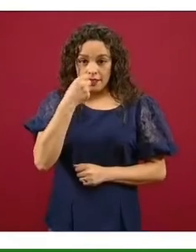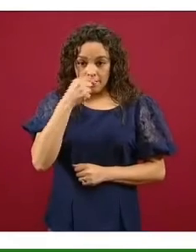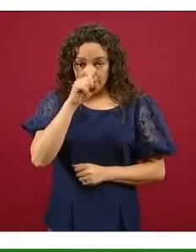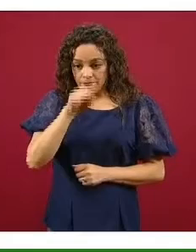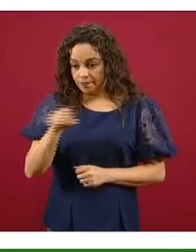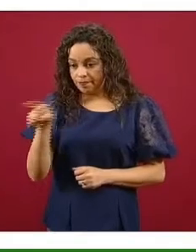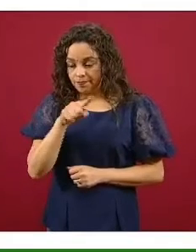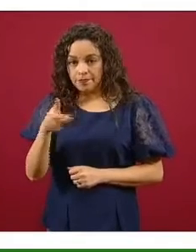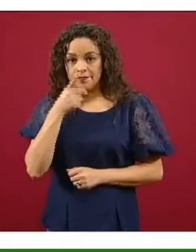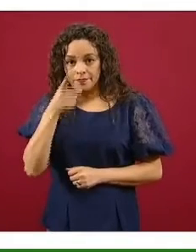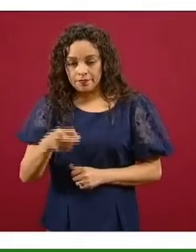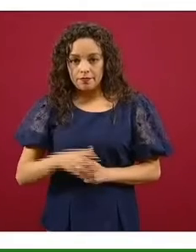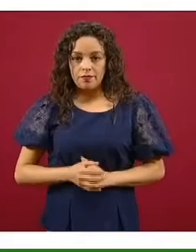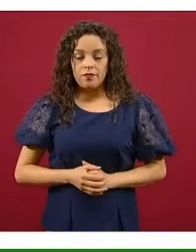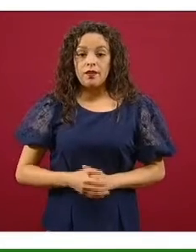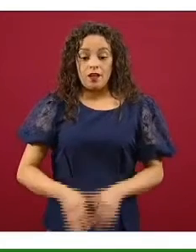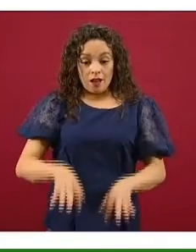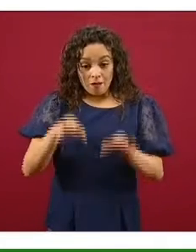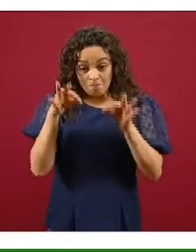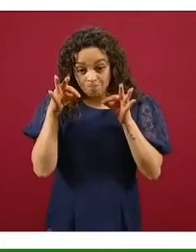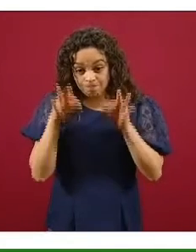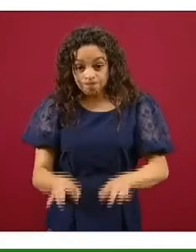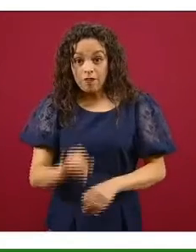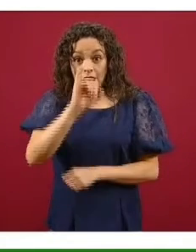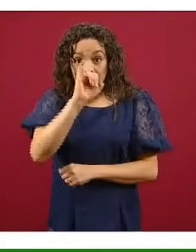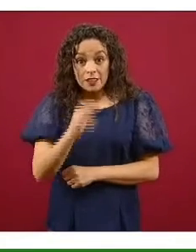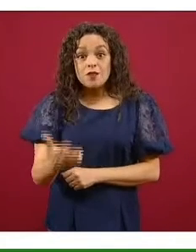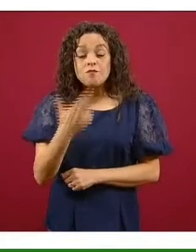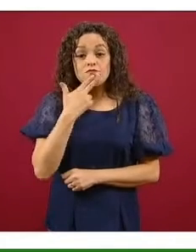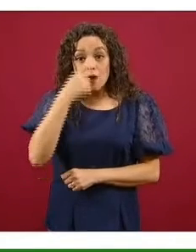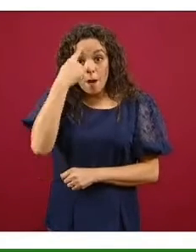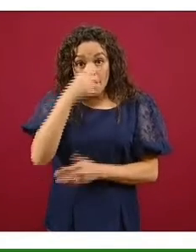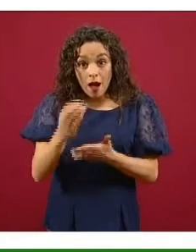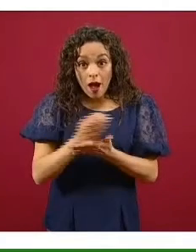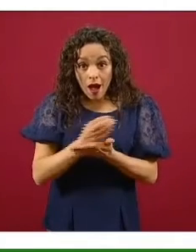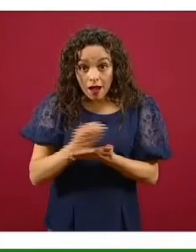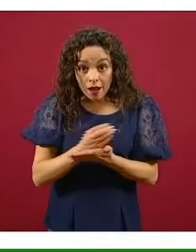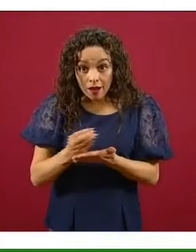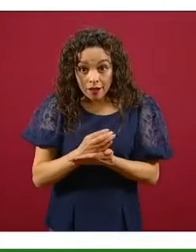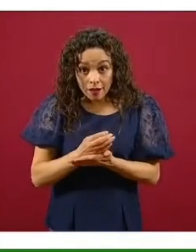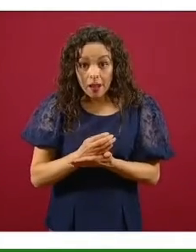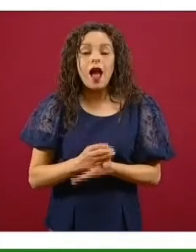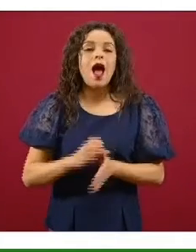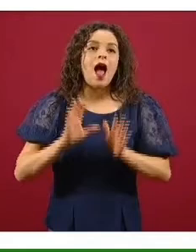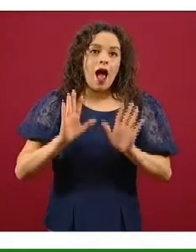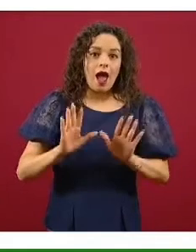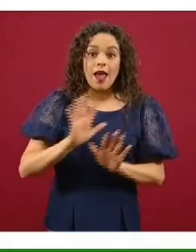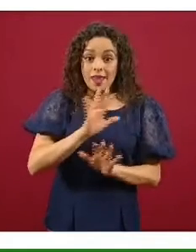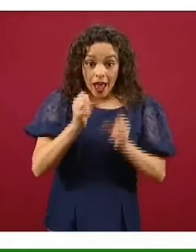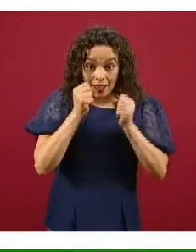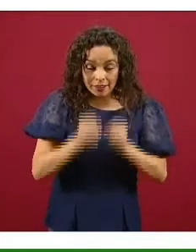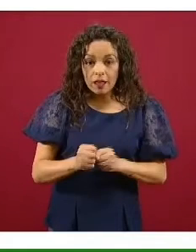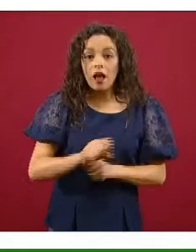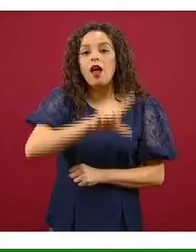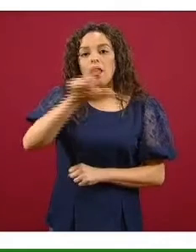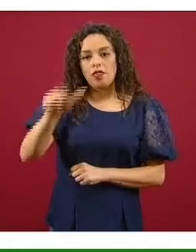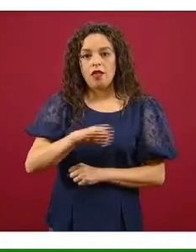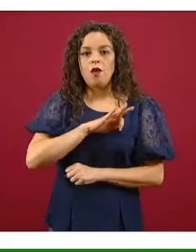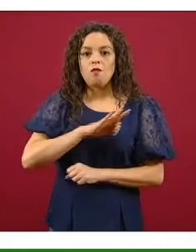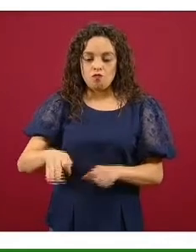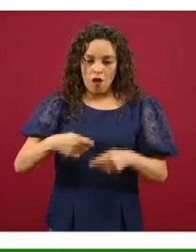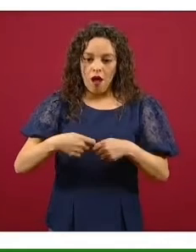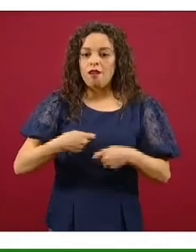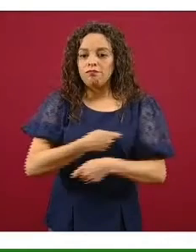la seguridad de estos tratamientos antes de que se puedan ofrecer a la población en general y que se